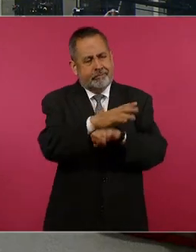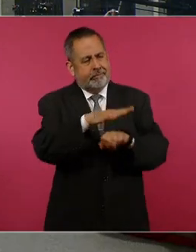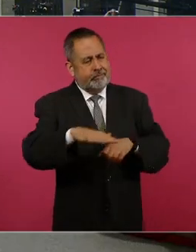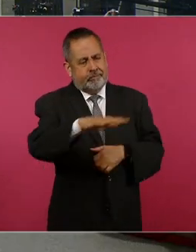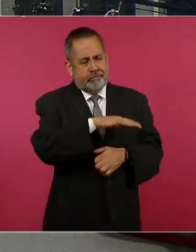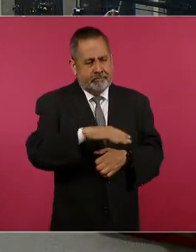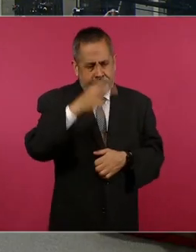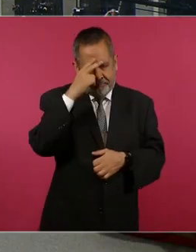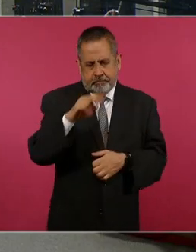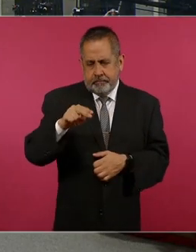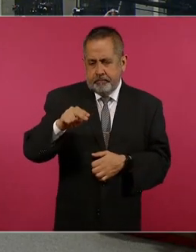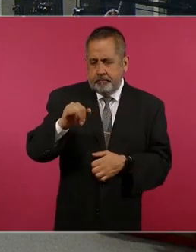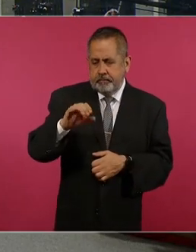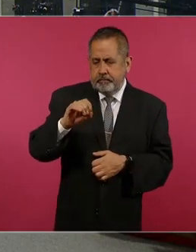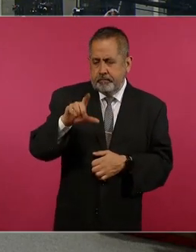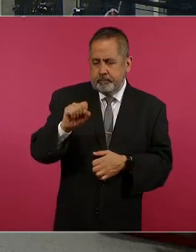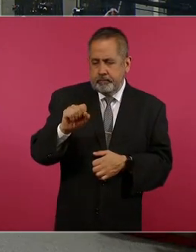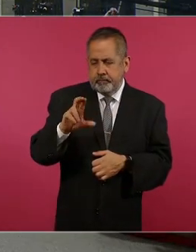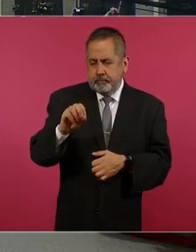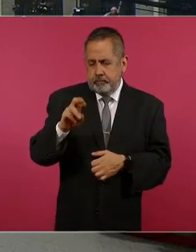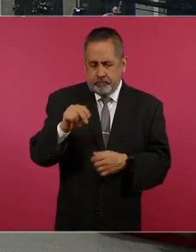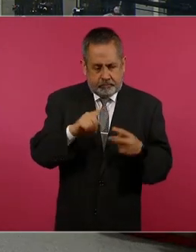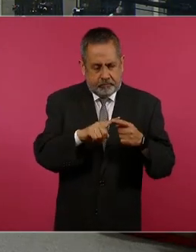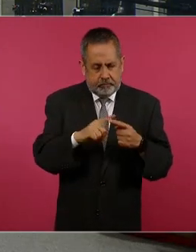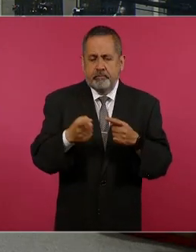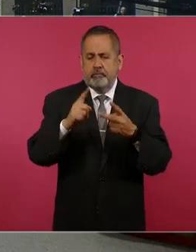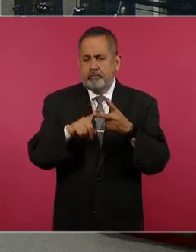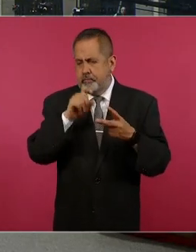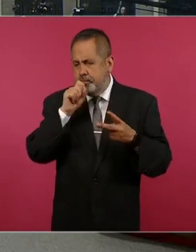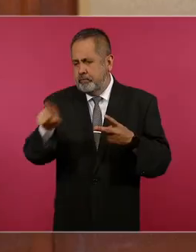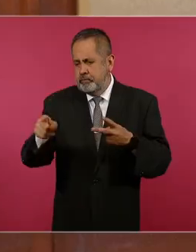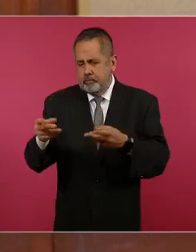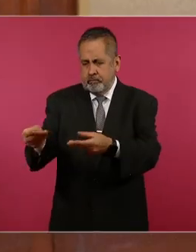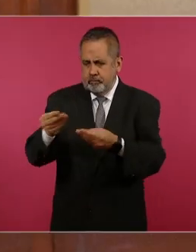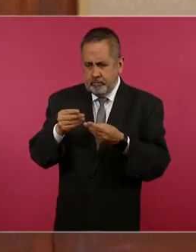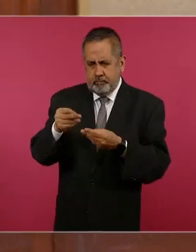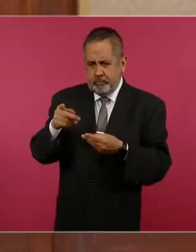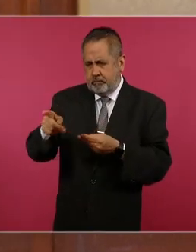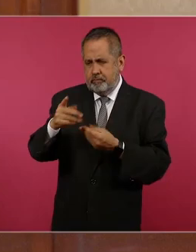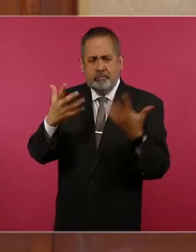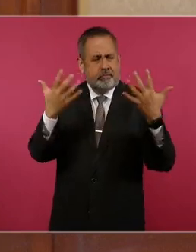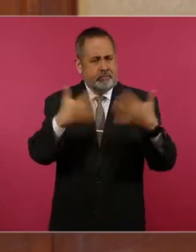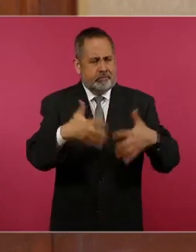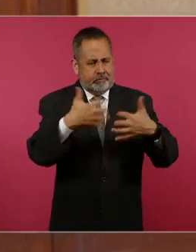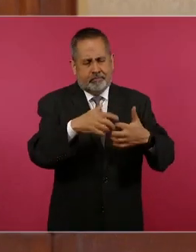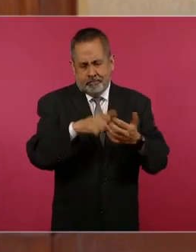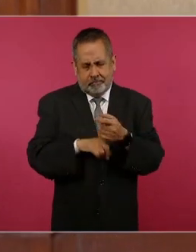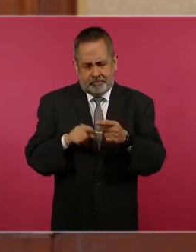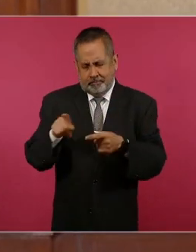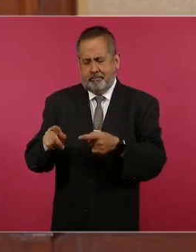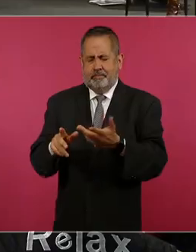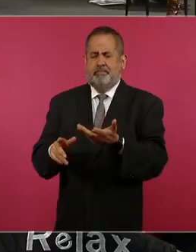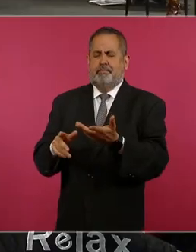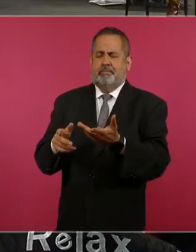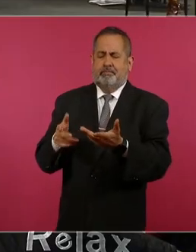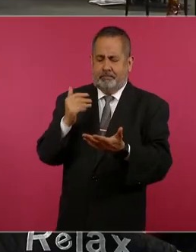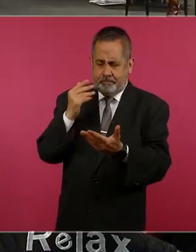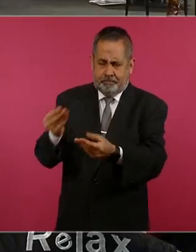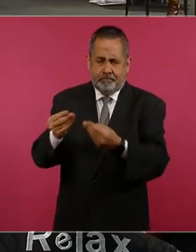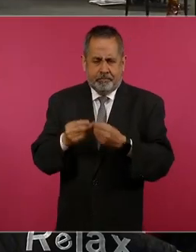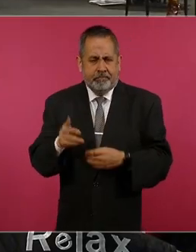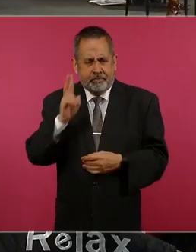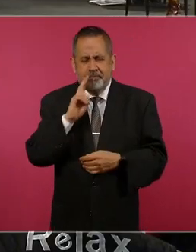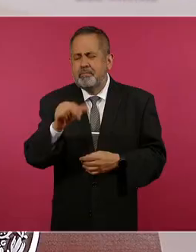también lo que tiene que ver con esta empresa y